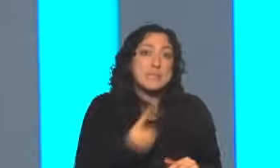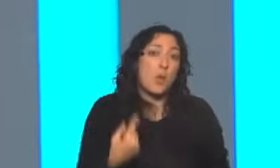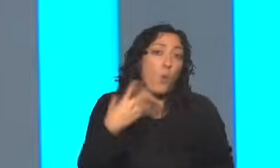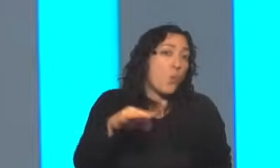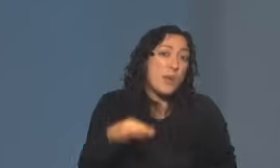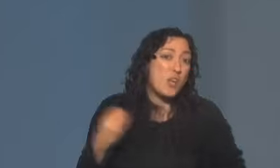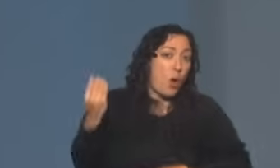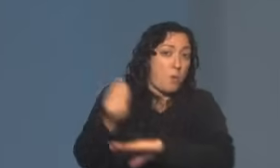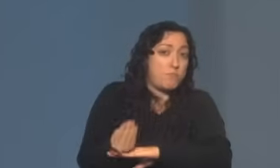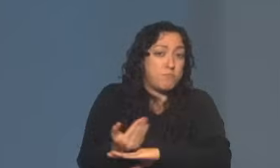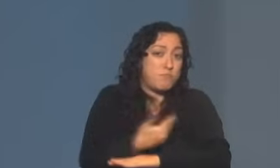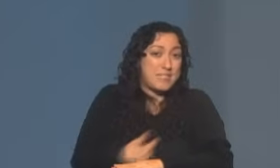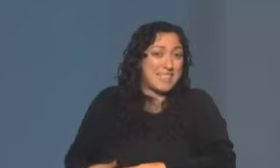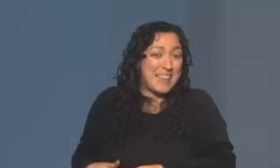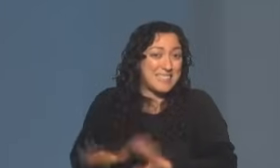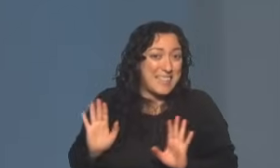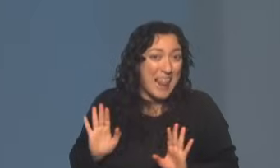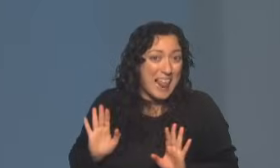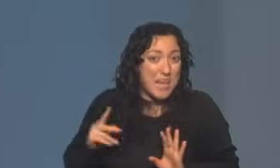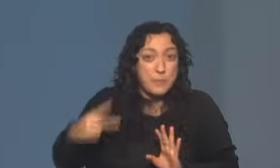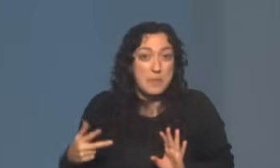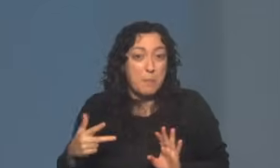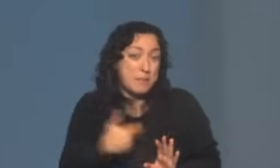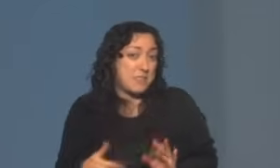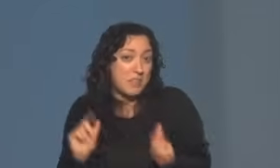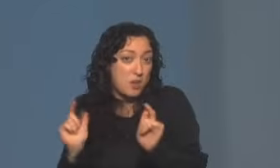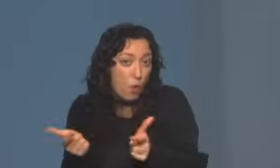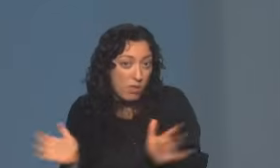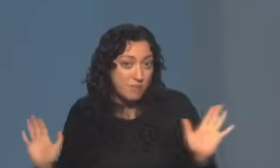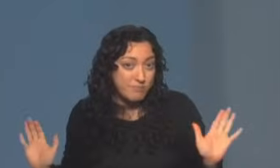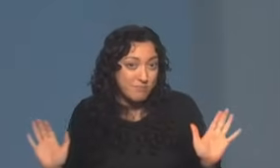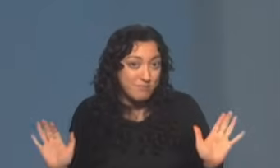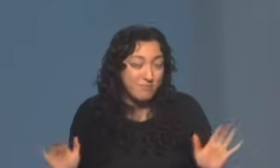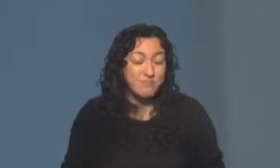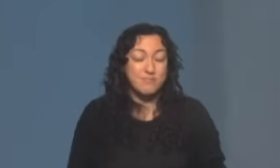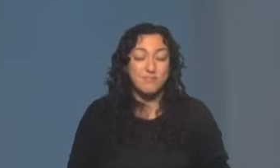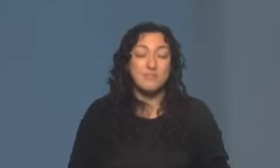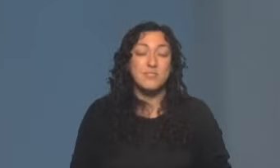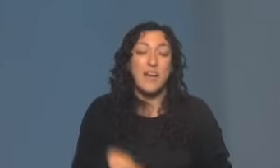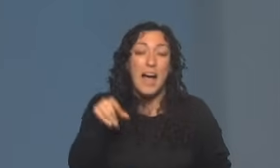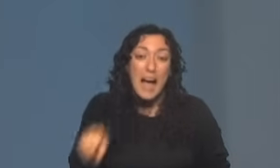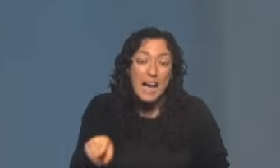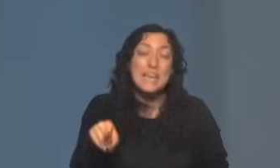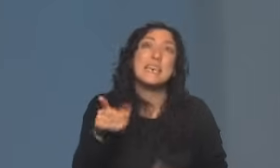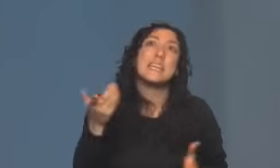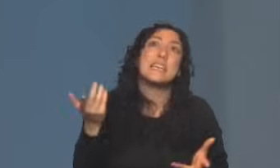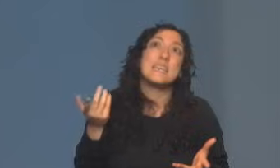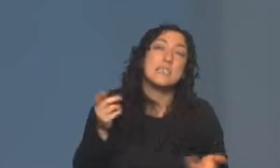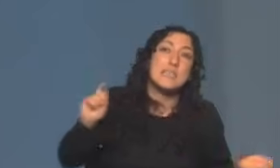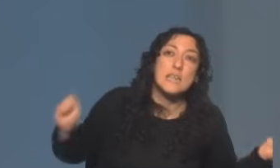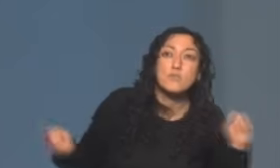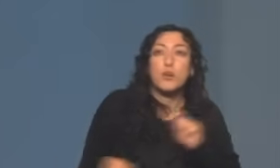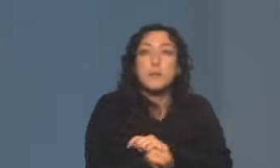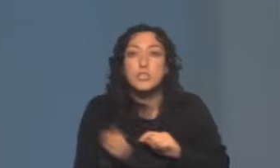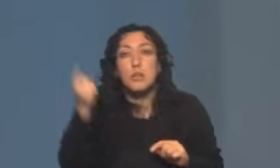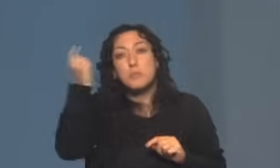Mulino, no hay vicepresidente. Entonces, me parece que ahí hay que ver también y por otro lado la